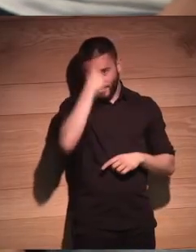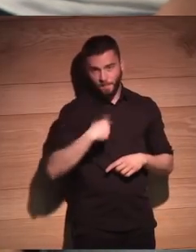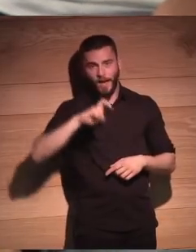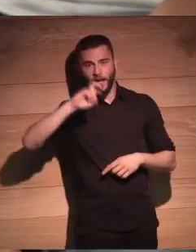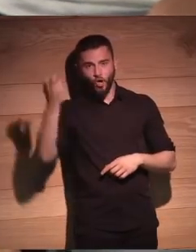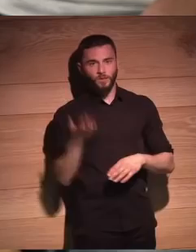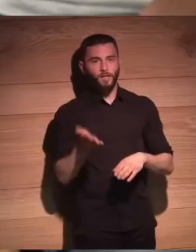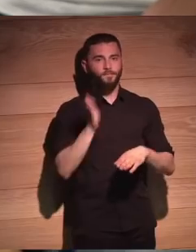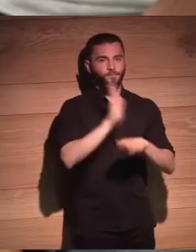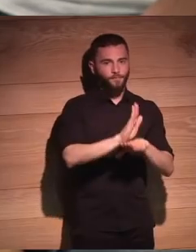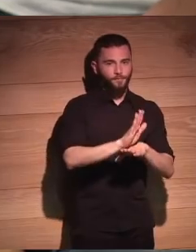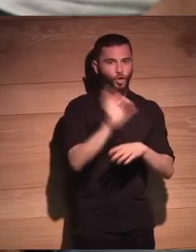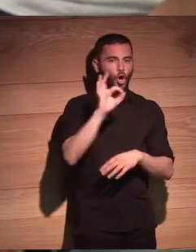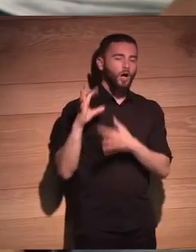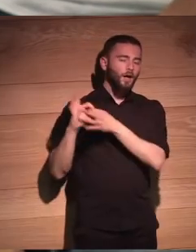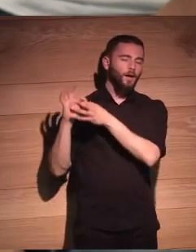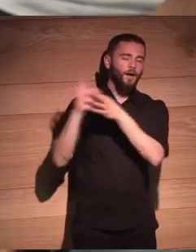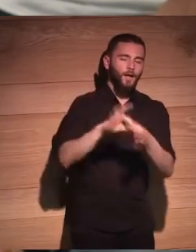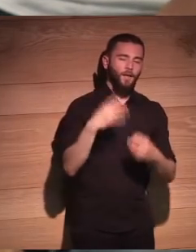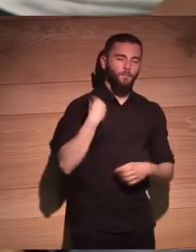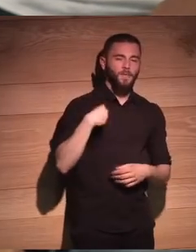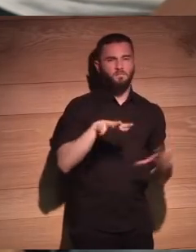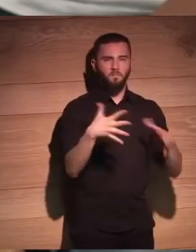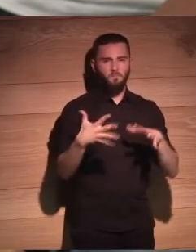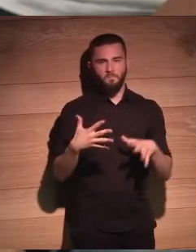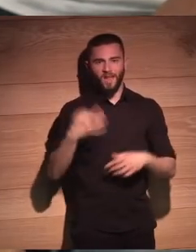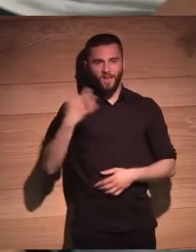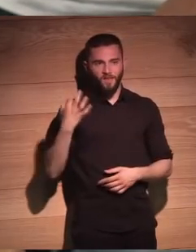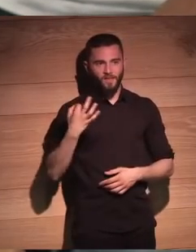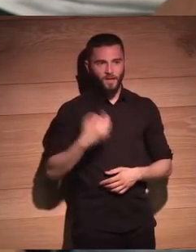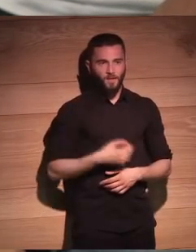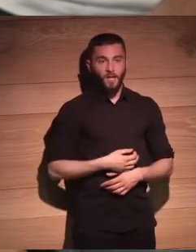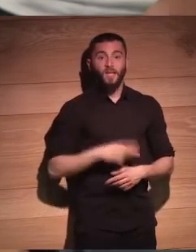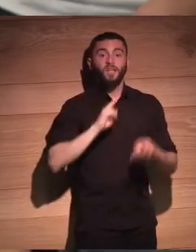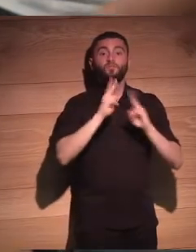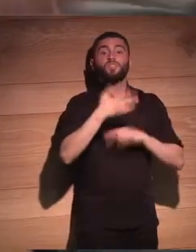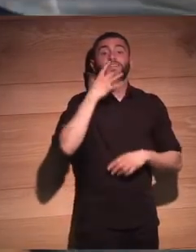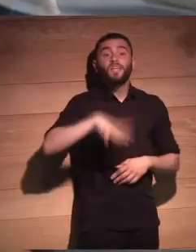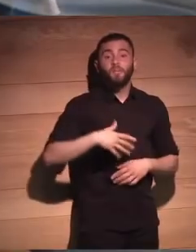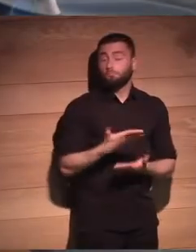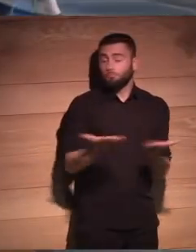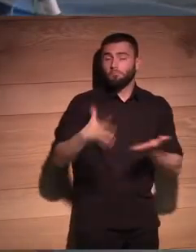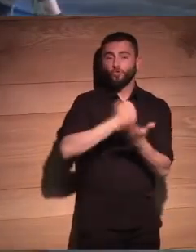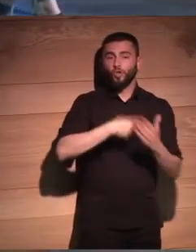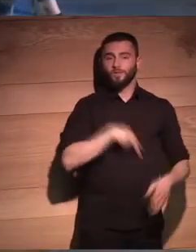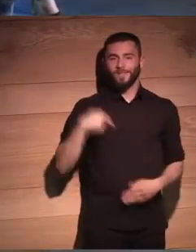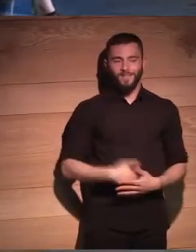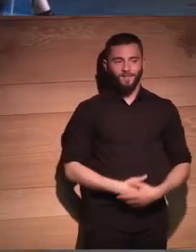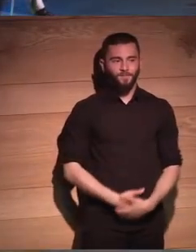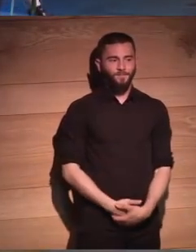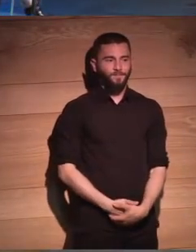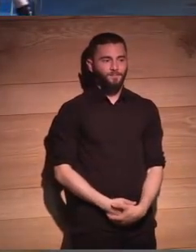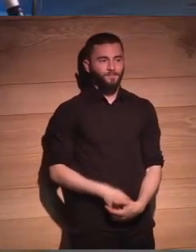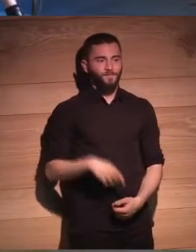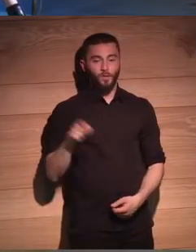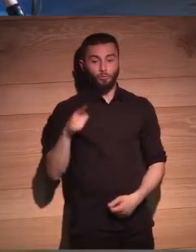debería redirigir la de Jared Leto? ¿Quién quieres que te responda? Pues todos en general. Bueno. Tú que eres el más experto en